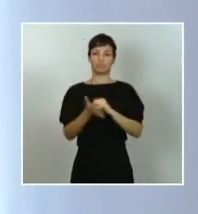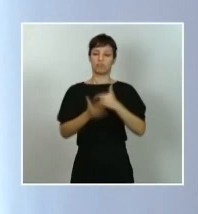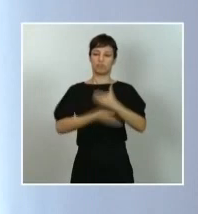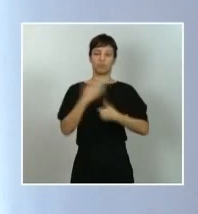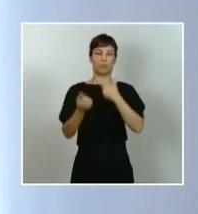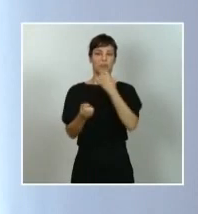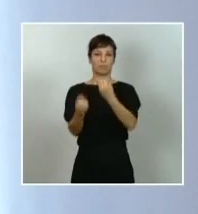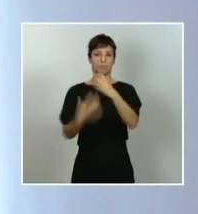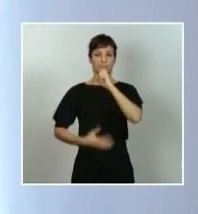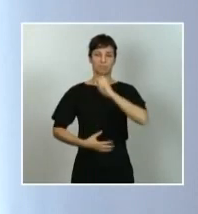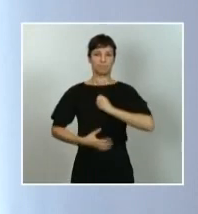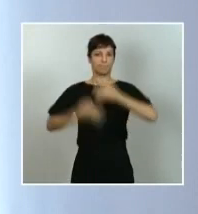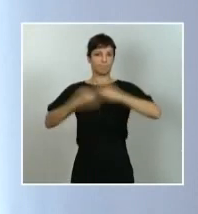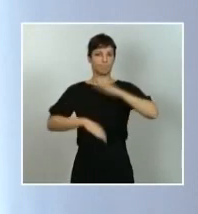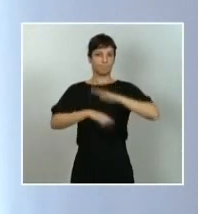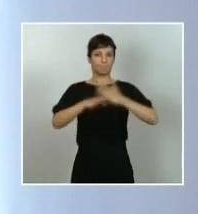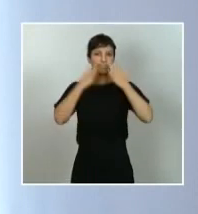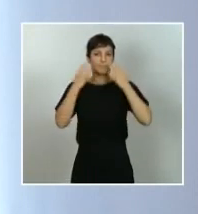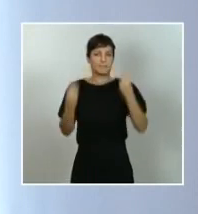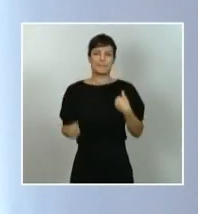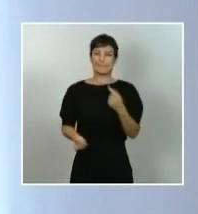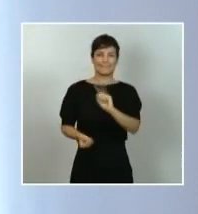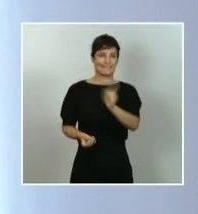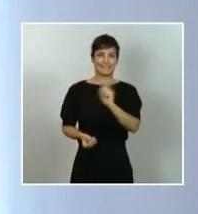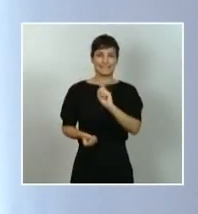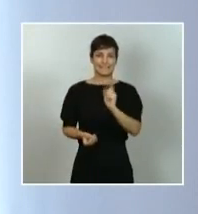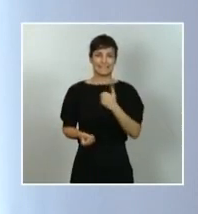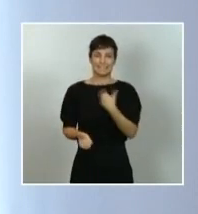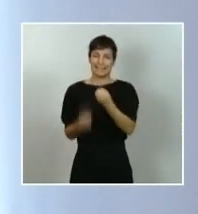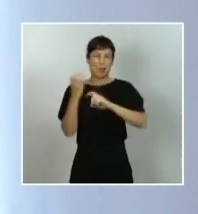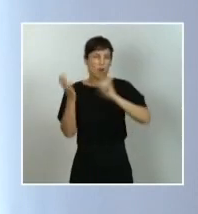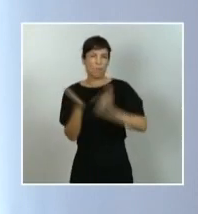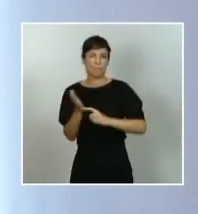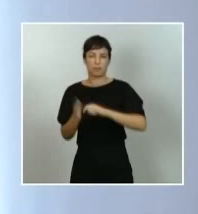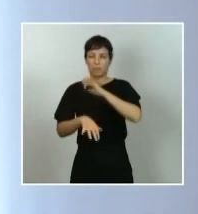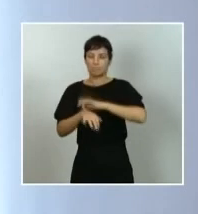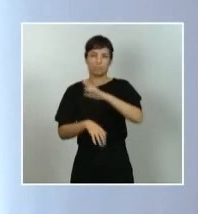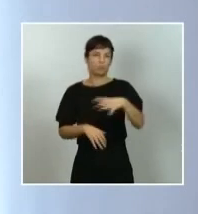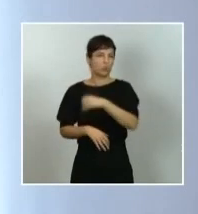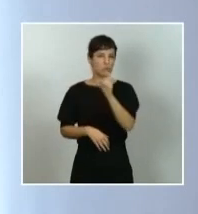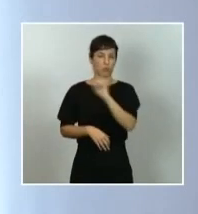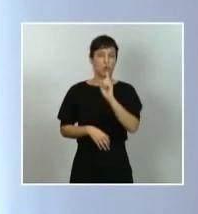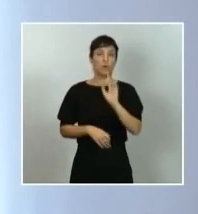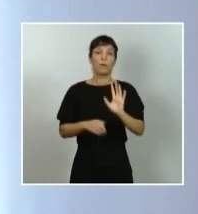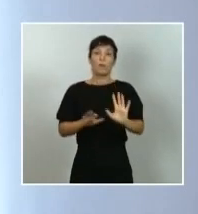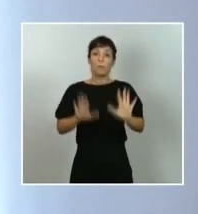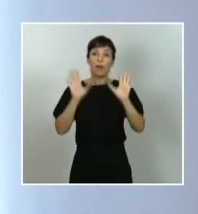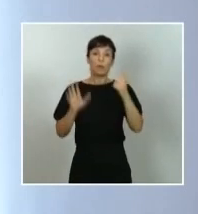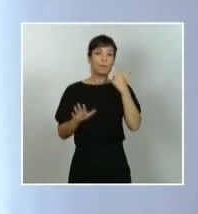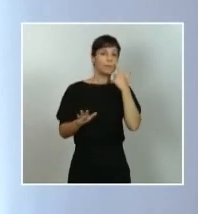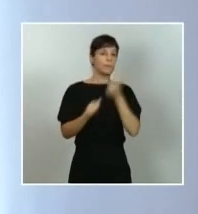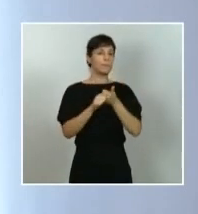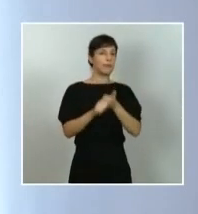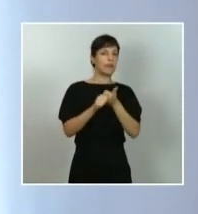mismo. Ha costado ahora aceptar que estamos en una segunda ola, y a mí ya solo se me viene a la cabeza un